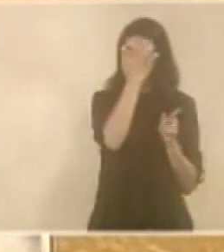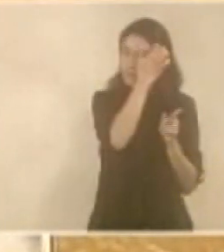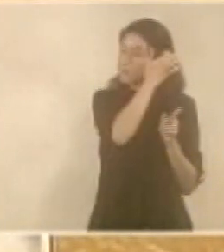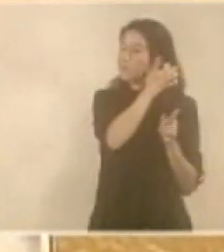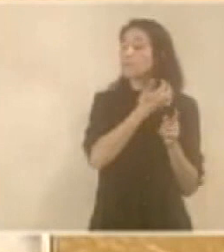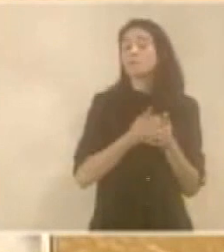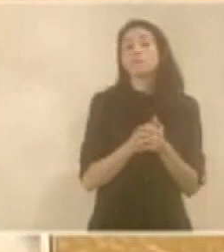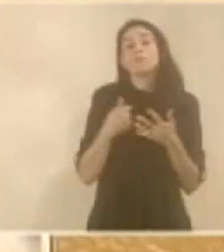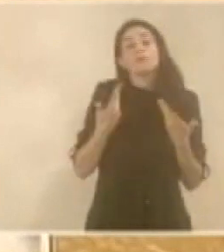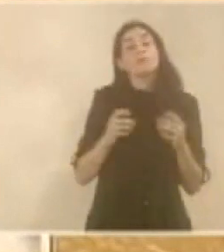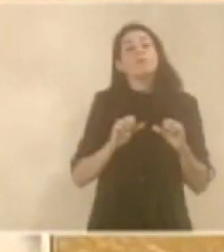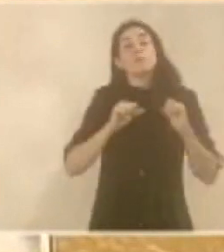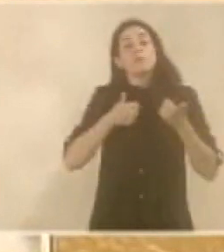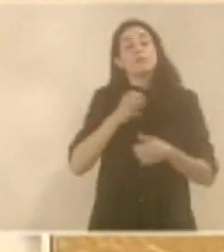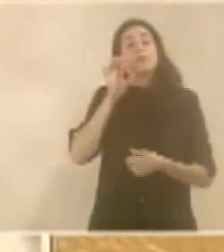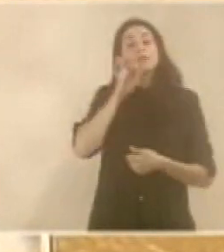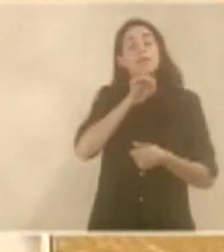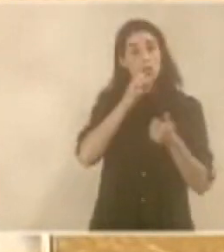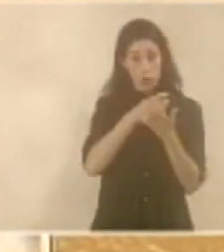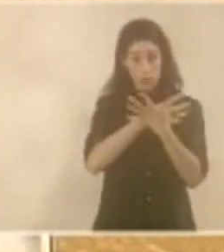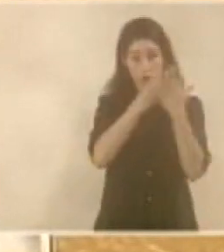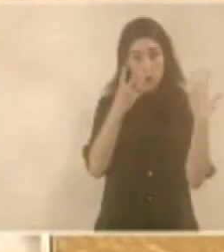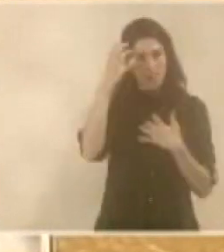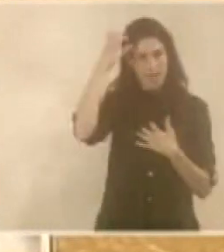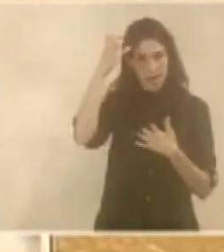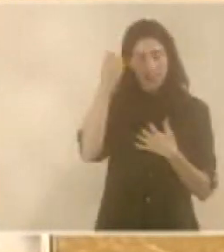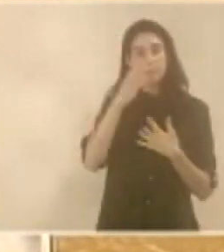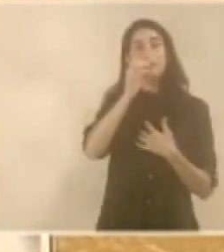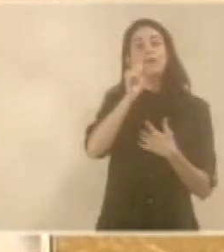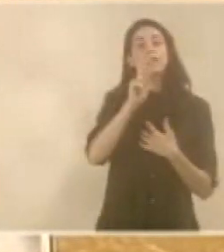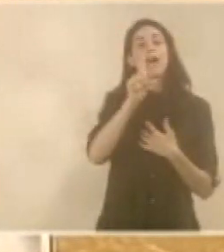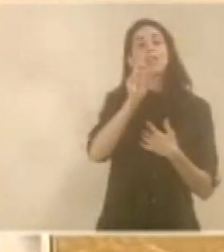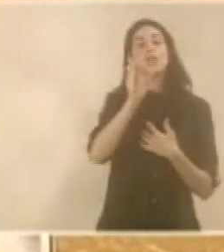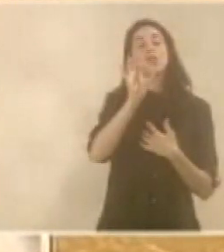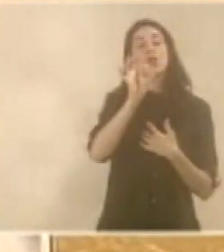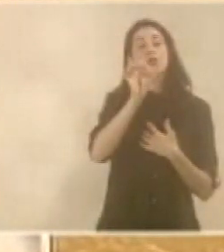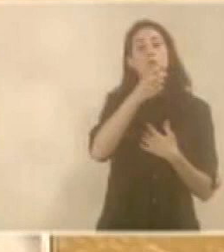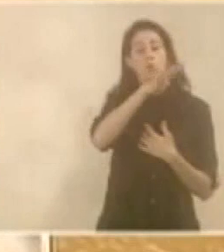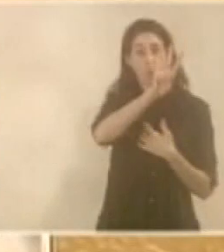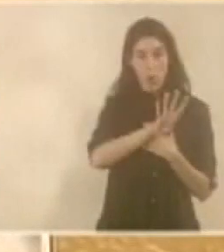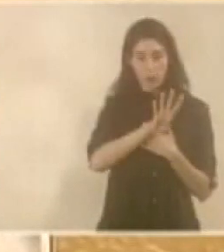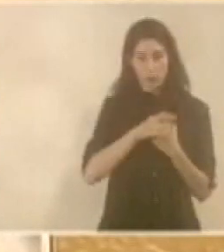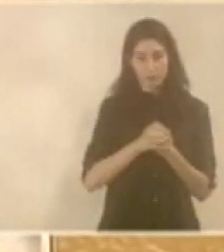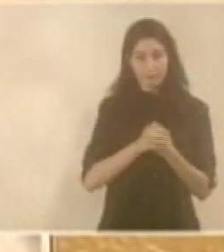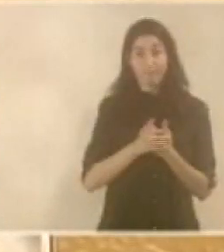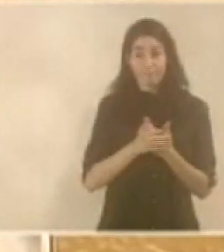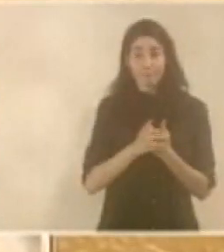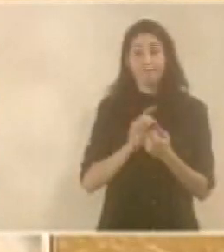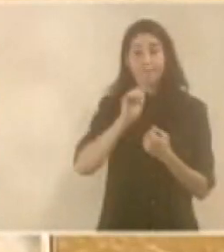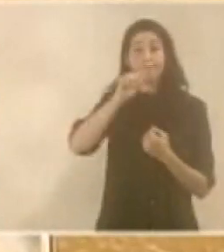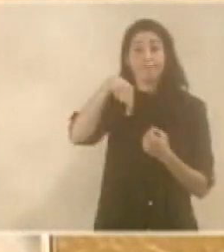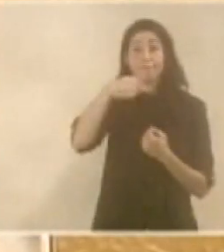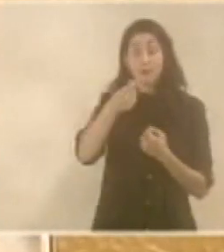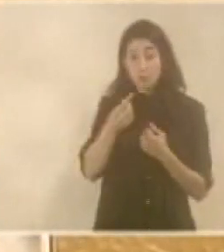El siglo XIX ve la luz reinando Carlos IV y apenas 8 años después nos encontramos inmersos en la